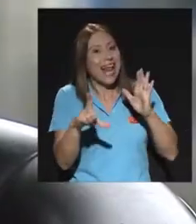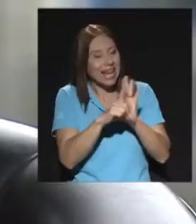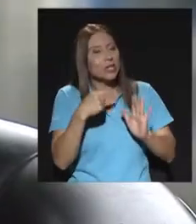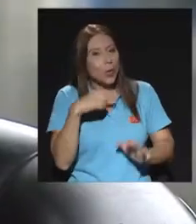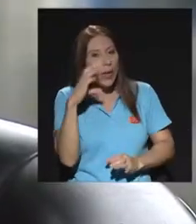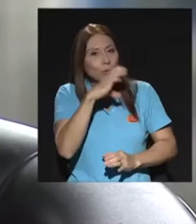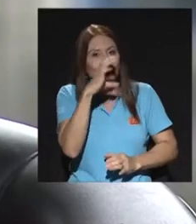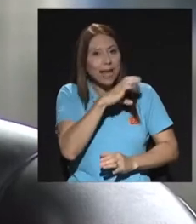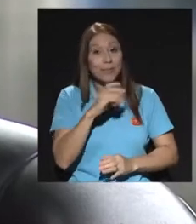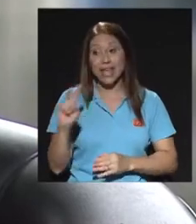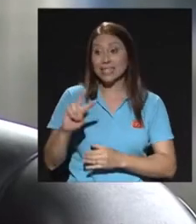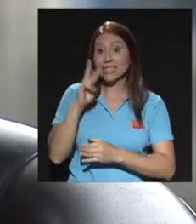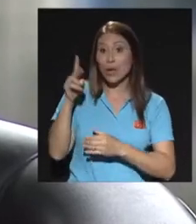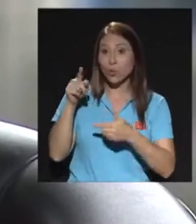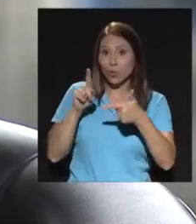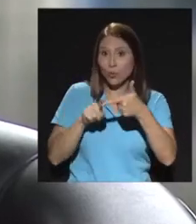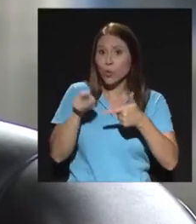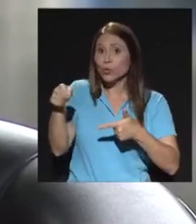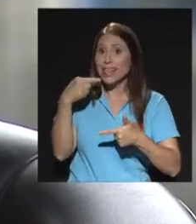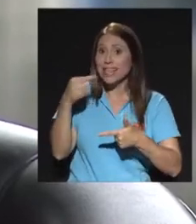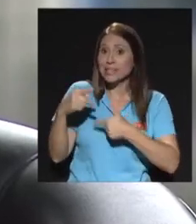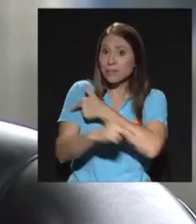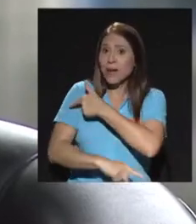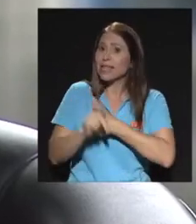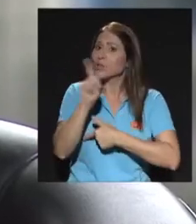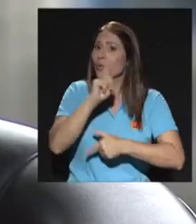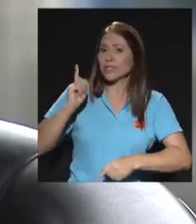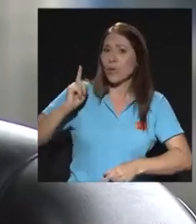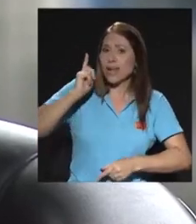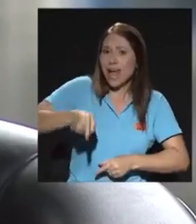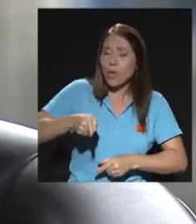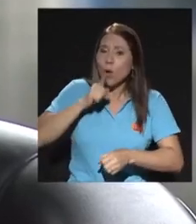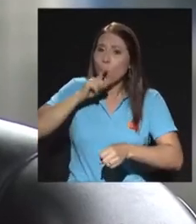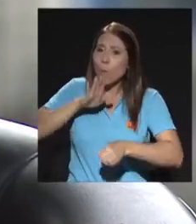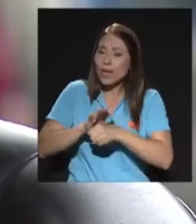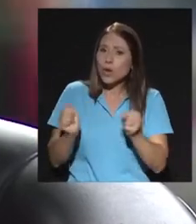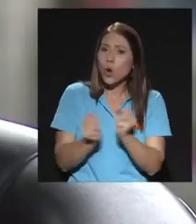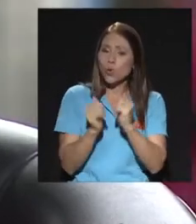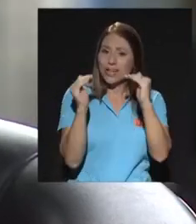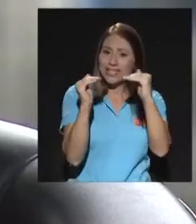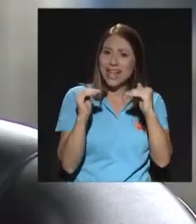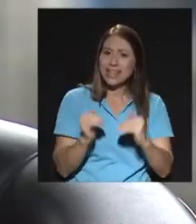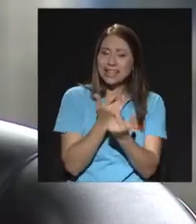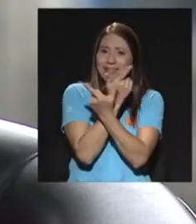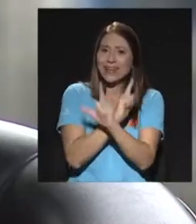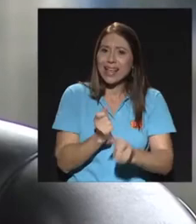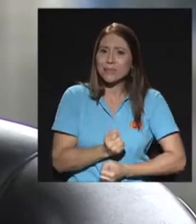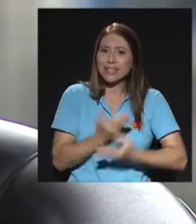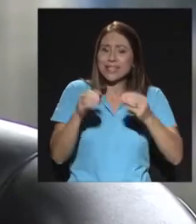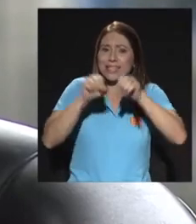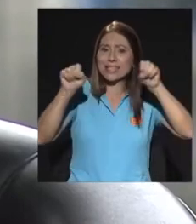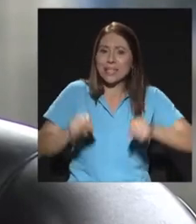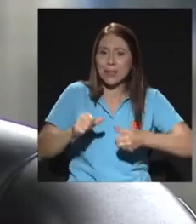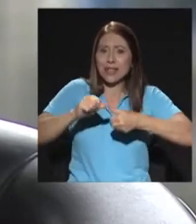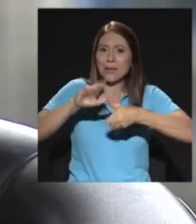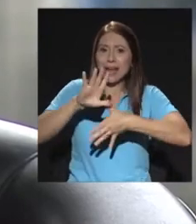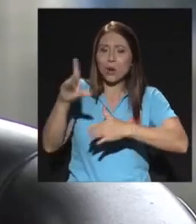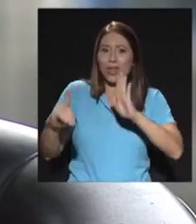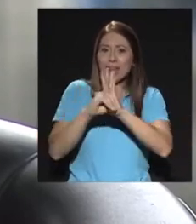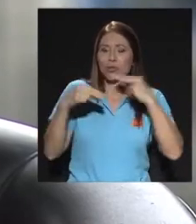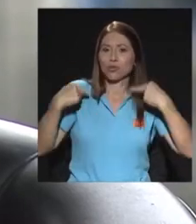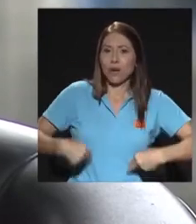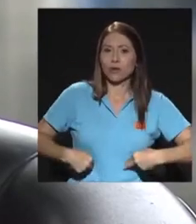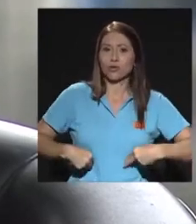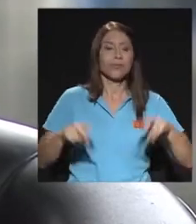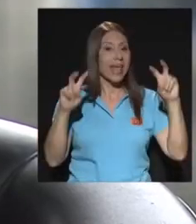en segundo lugar, dice usted que el país no está obligado a cumplir los estándares de libertad de expresión del Sistema Interamericano de Derechos Humanos. En materia de espectro,